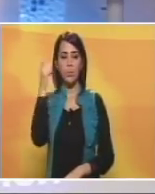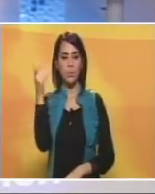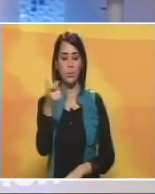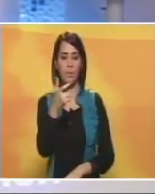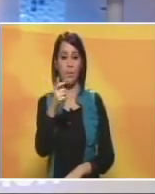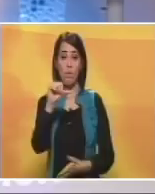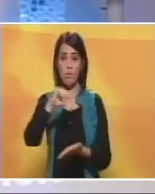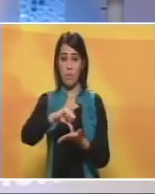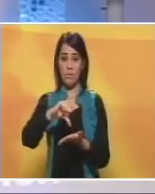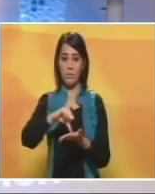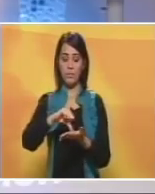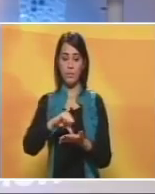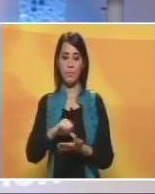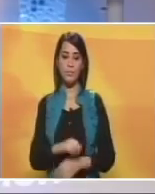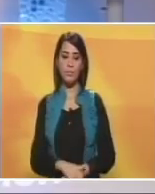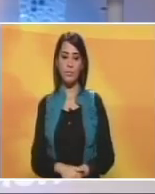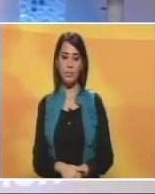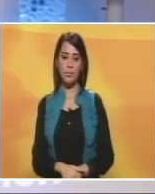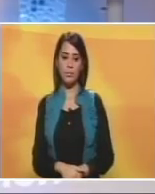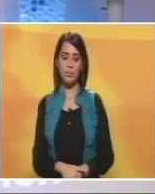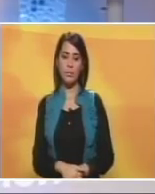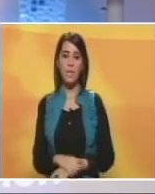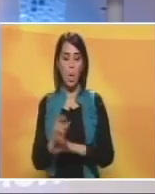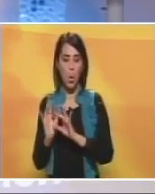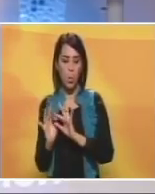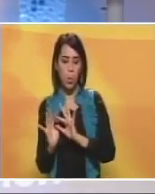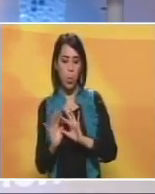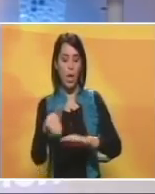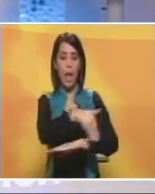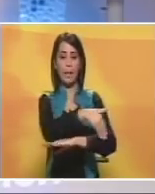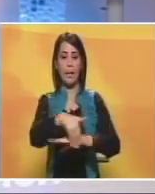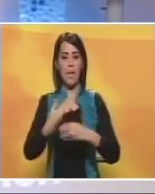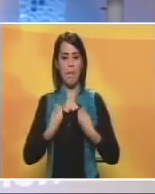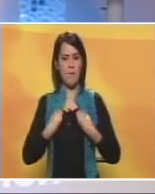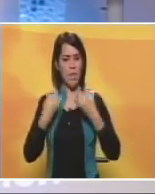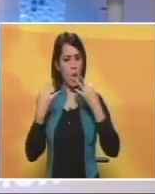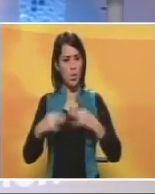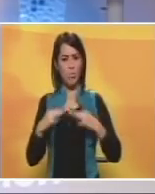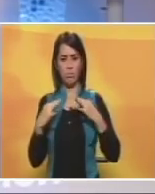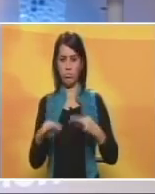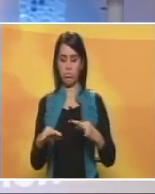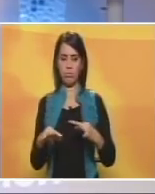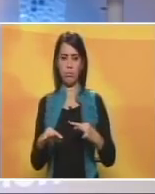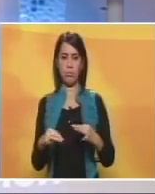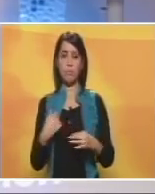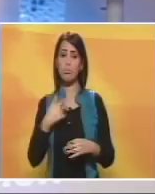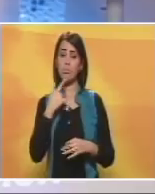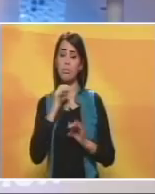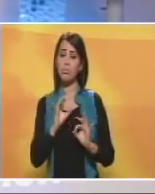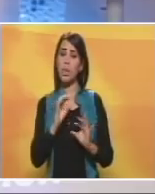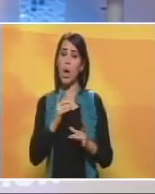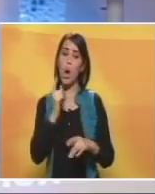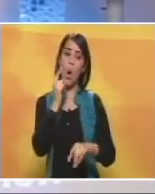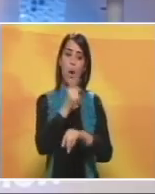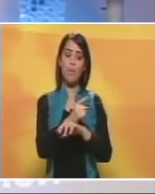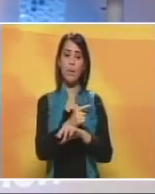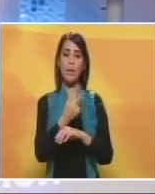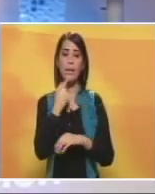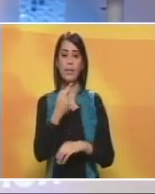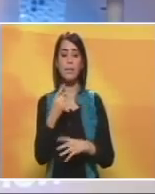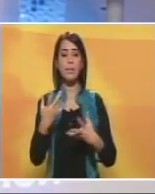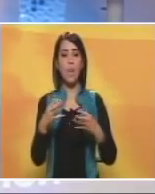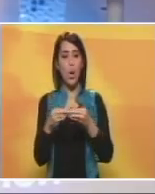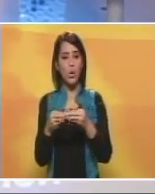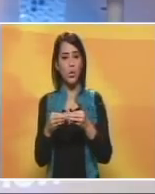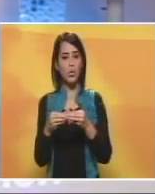de la capital de Harare que salga a las calles a hacer su vida normal, omitiendo así las presuntas órdenes dictadas por el